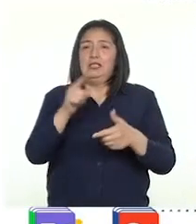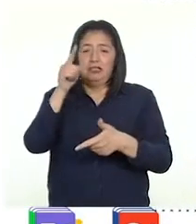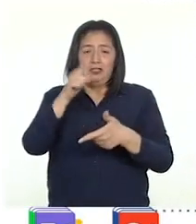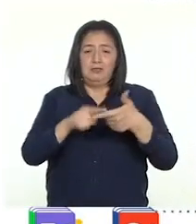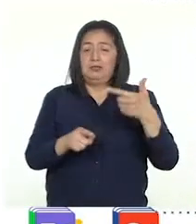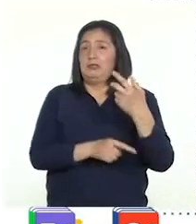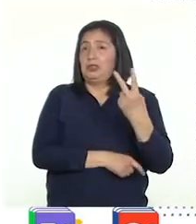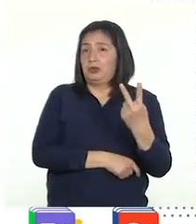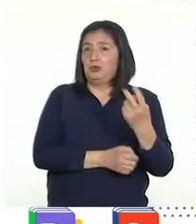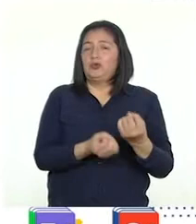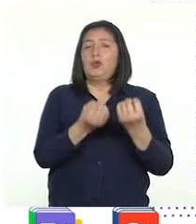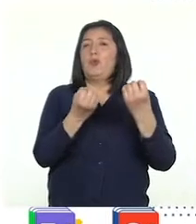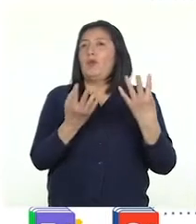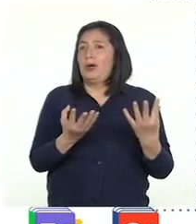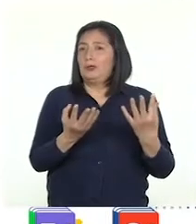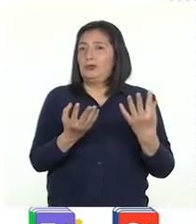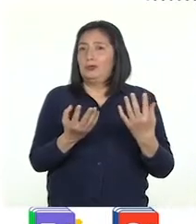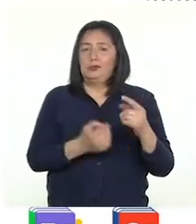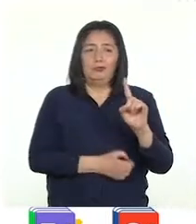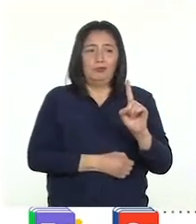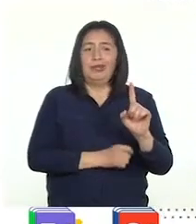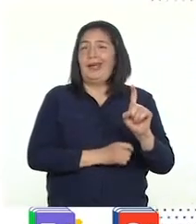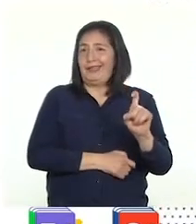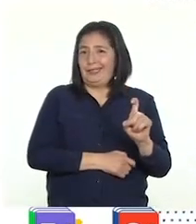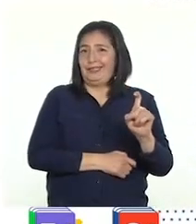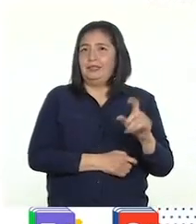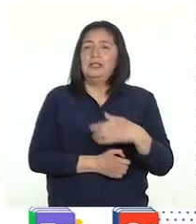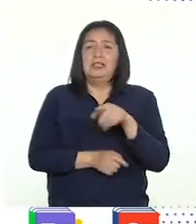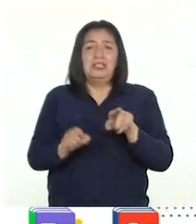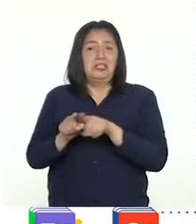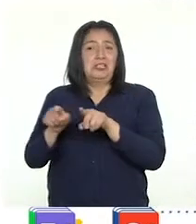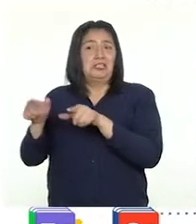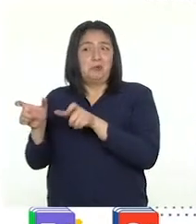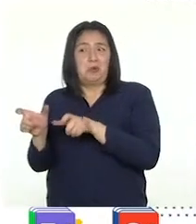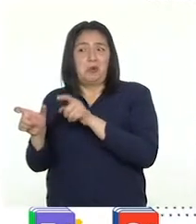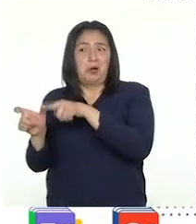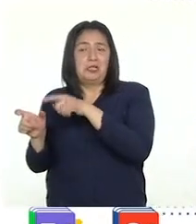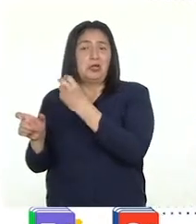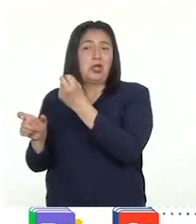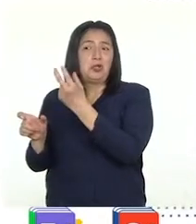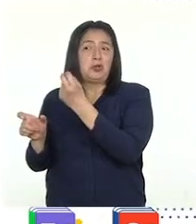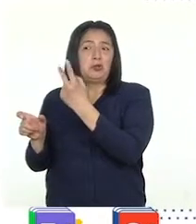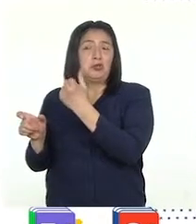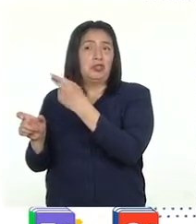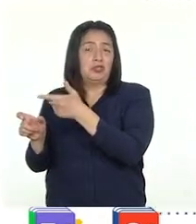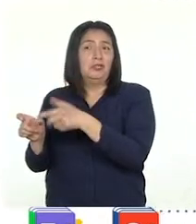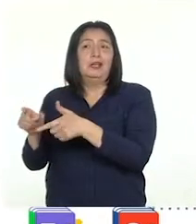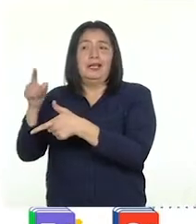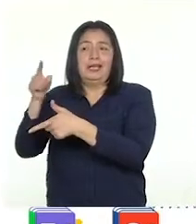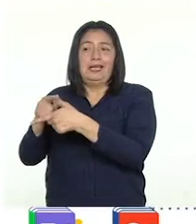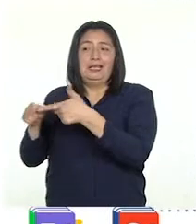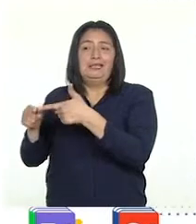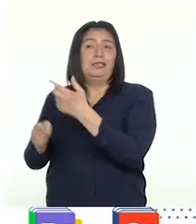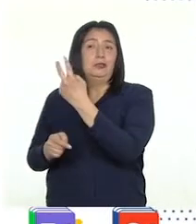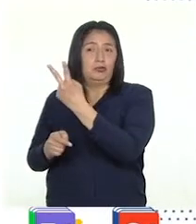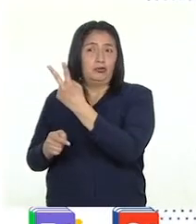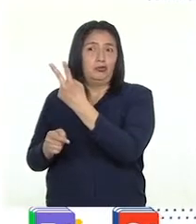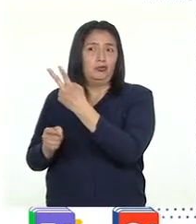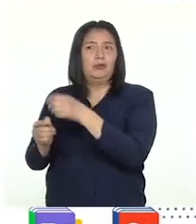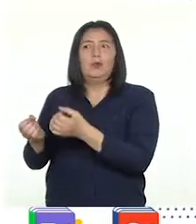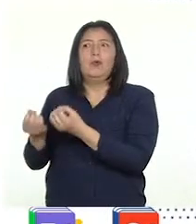entre 2, obtengo una x. Y si lo mismo hacemos con el 12, es decir, lo dividimos entre